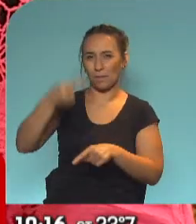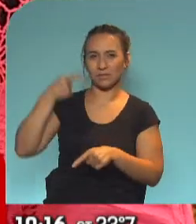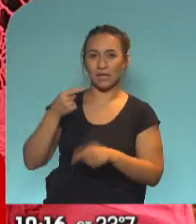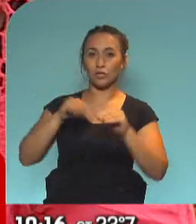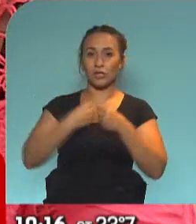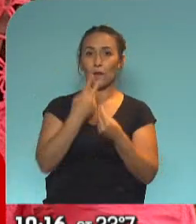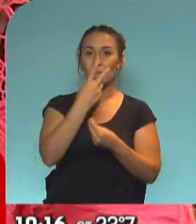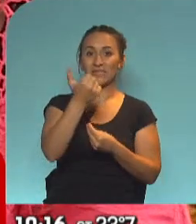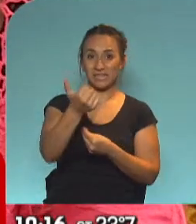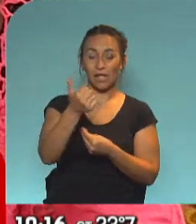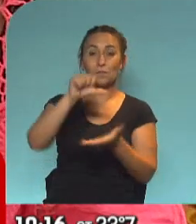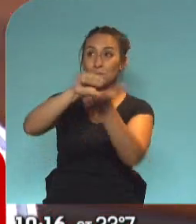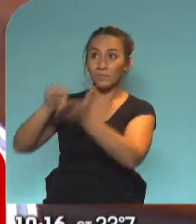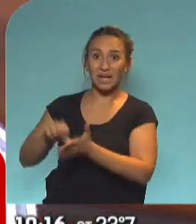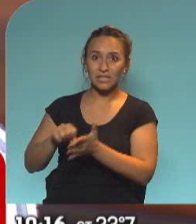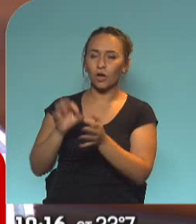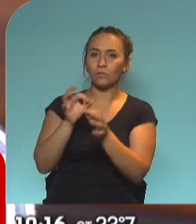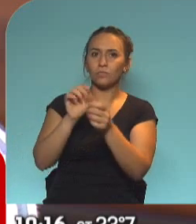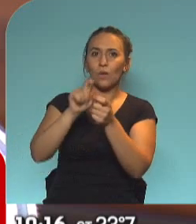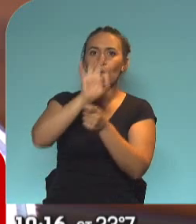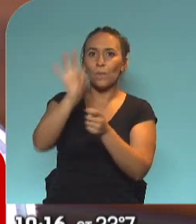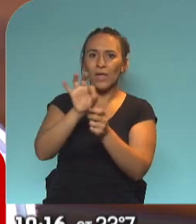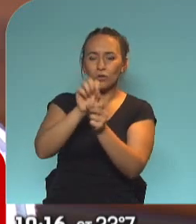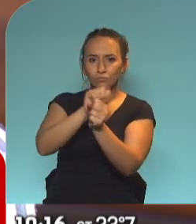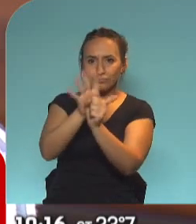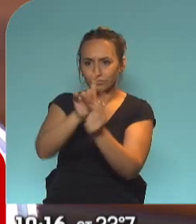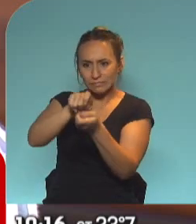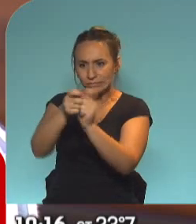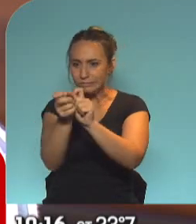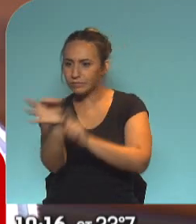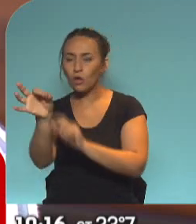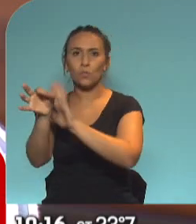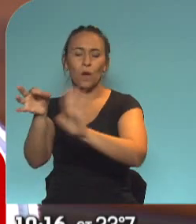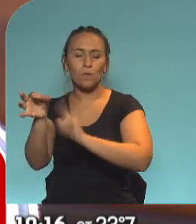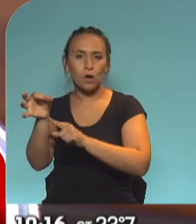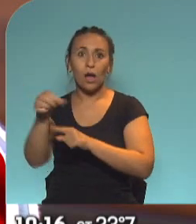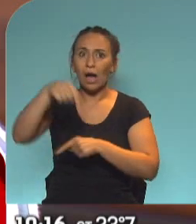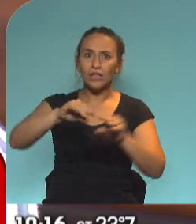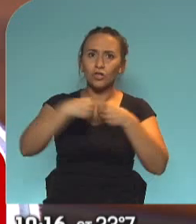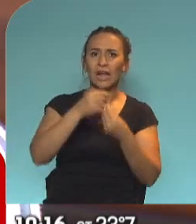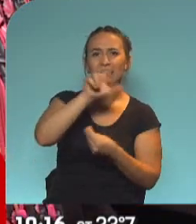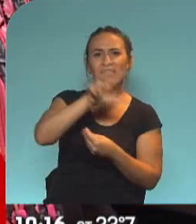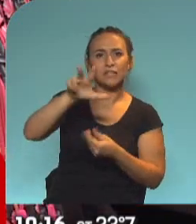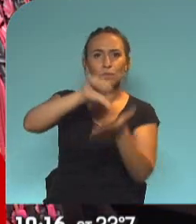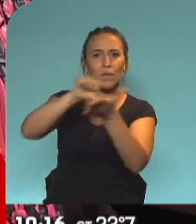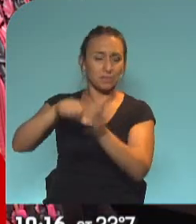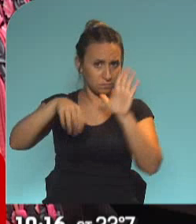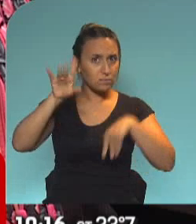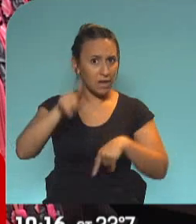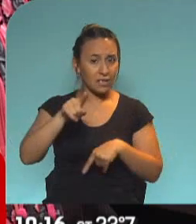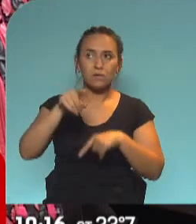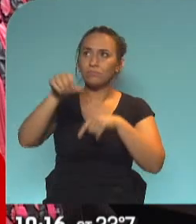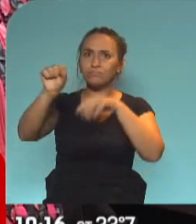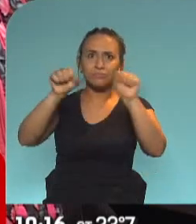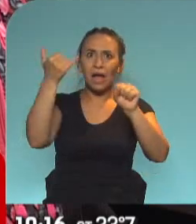26 países con nuevas cepas. Hoy en día hay más de 33 con nuevas cepas. Nosotros hemos detectado